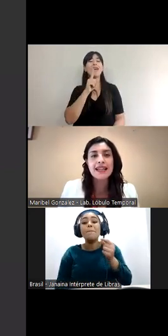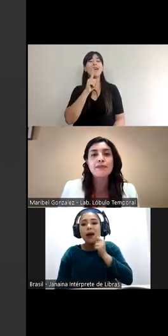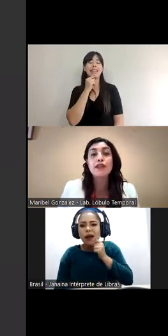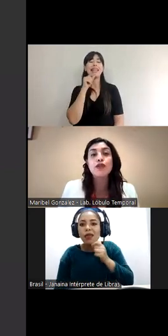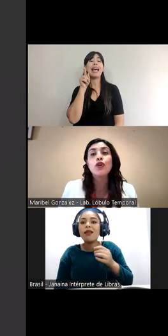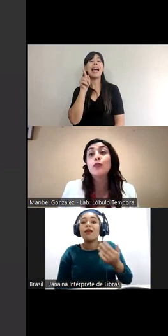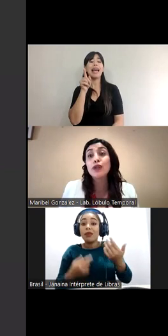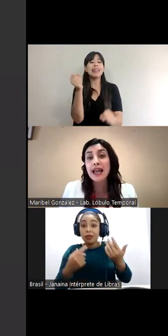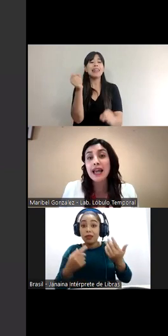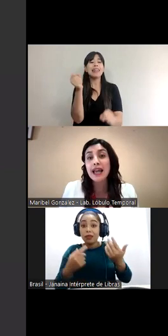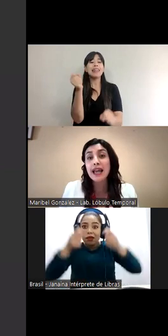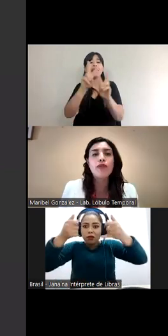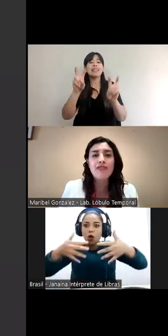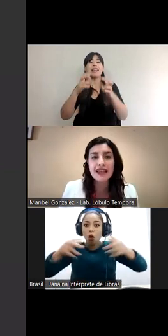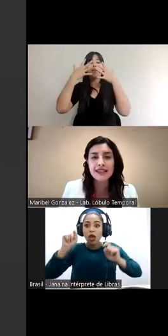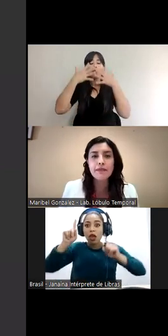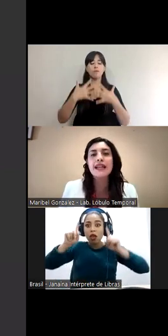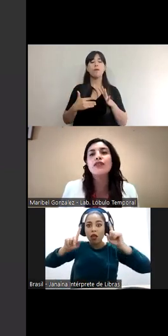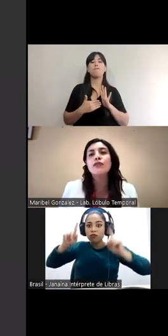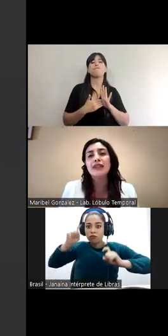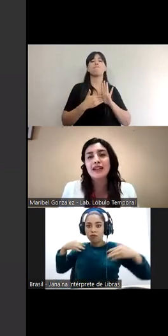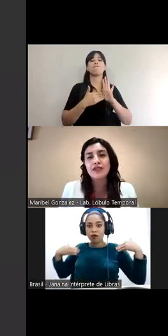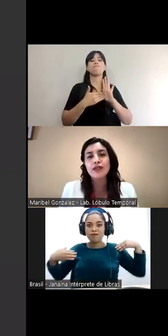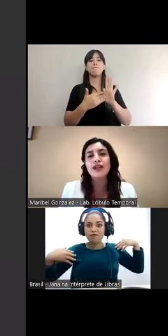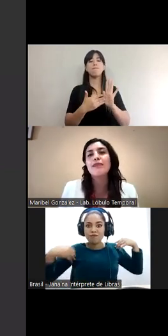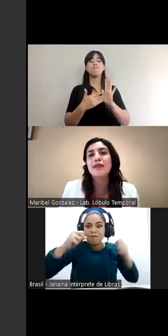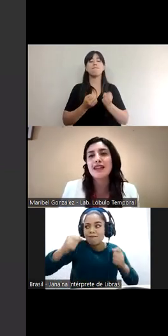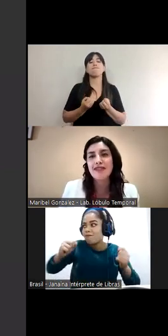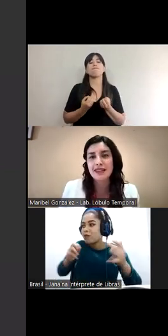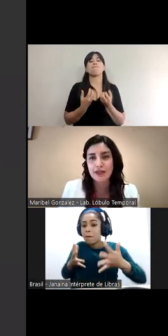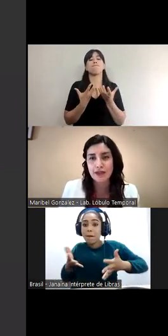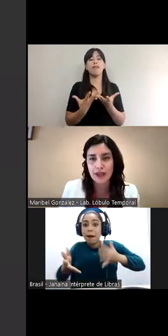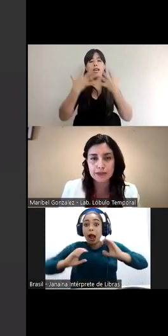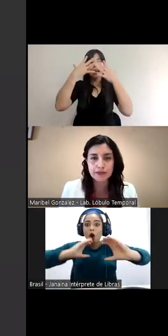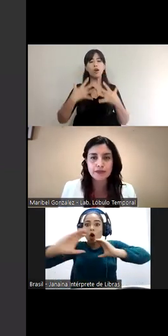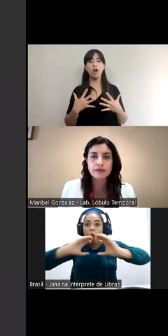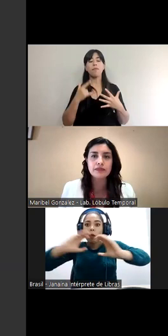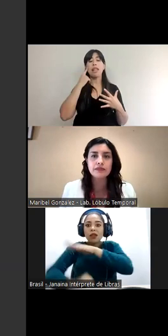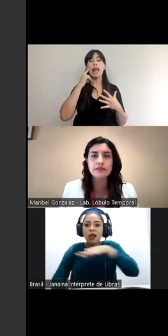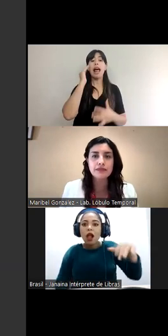básicamente en la expresión corporal como base para la comunicación con la primera infancia sorda.